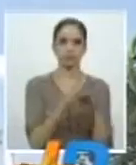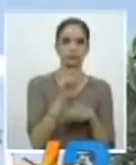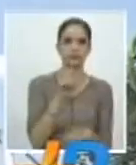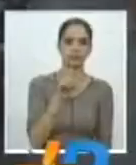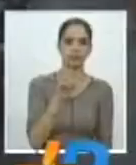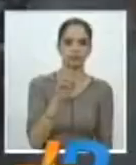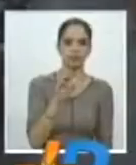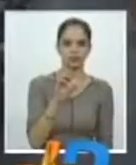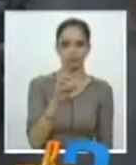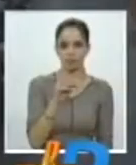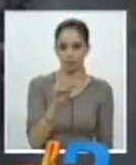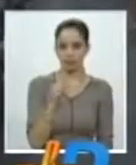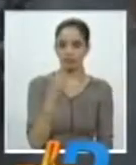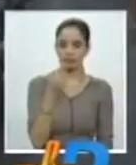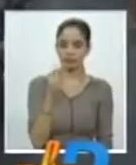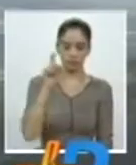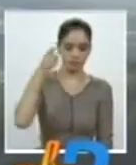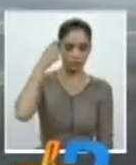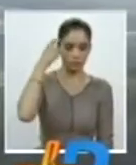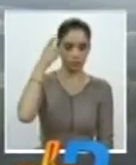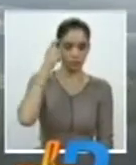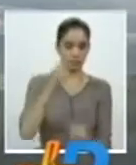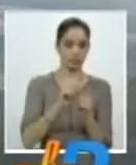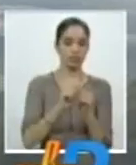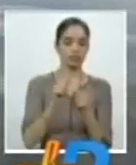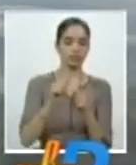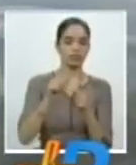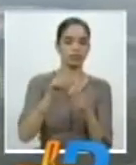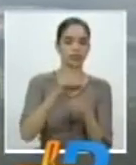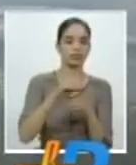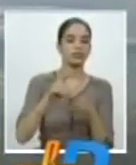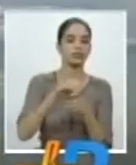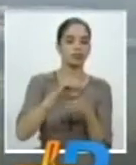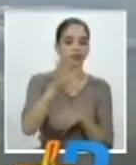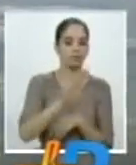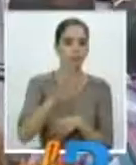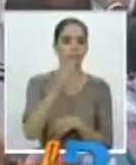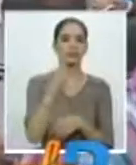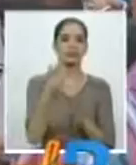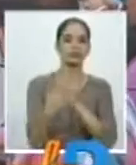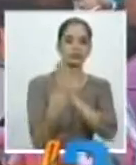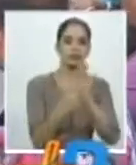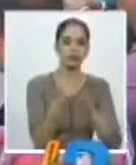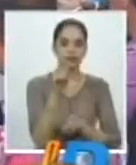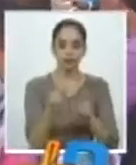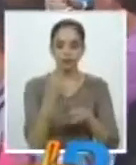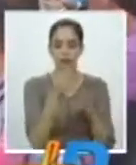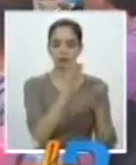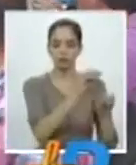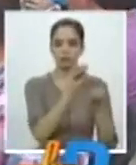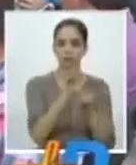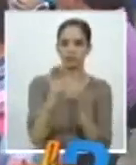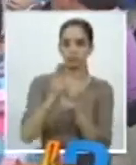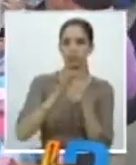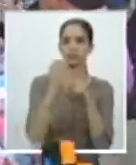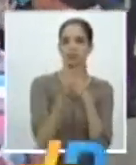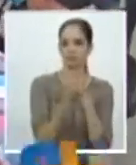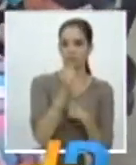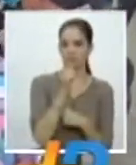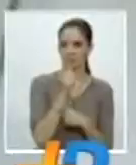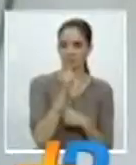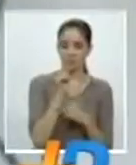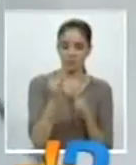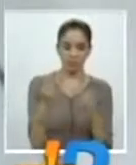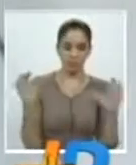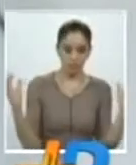el gobierno departamental se reunió con comunidades campesinas como parte del proceso de capacitación en el programa Cultura del Agua. Durante el